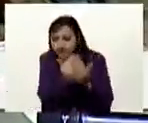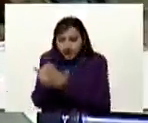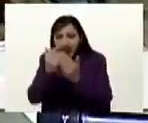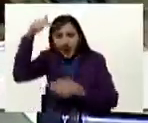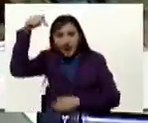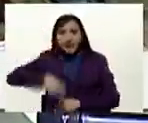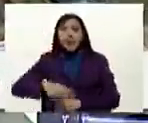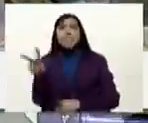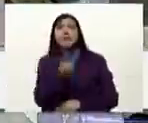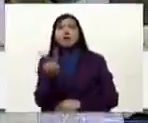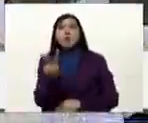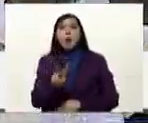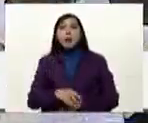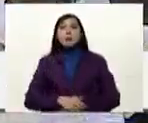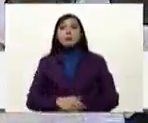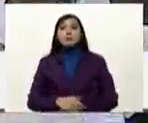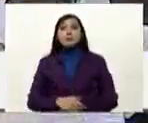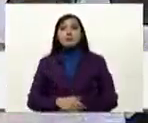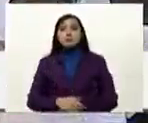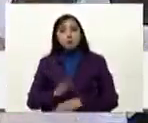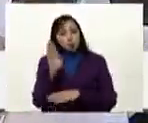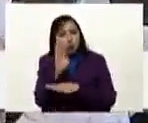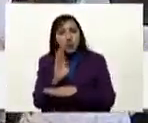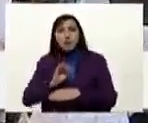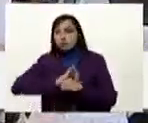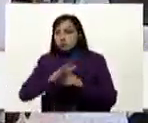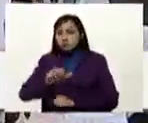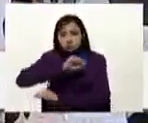Venezuela con la máxima bioseguridad.